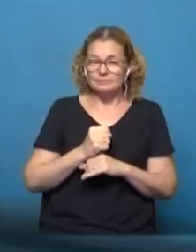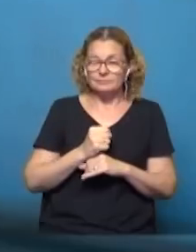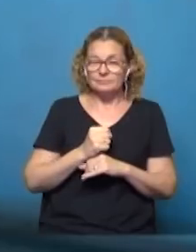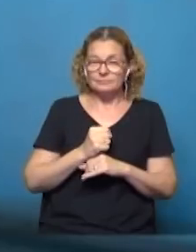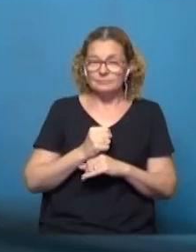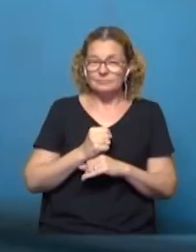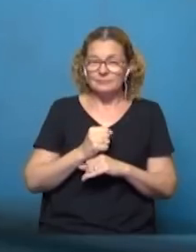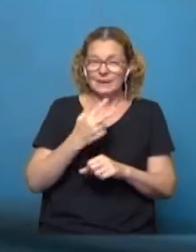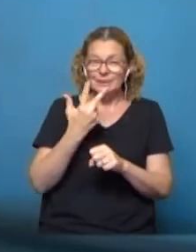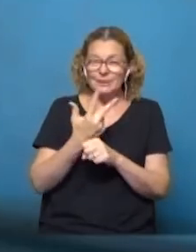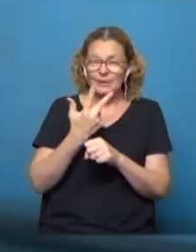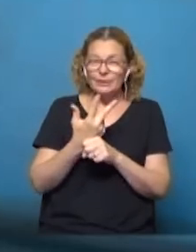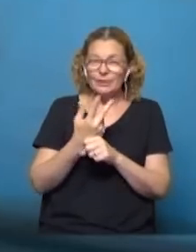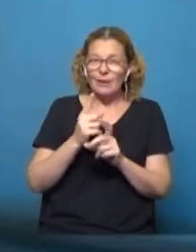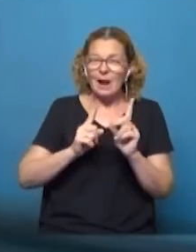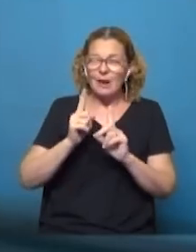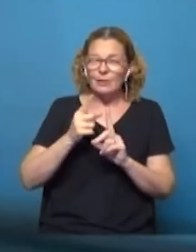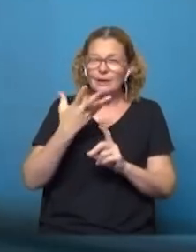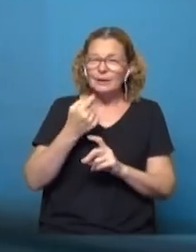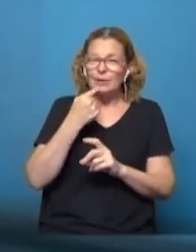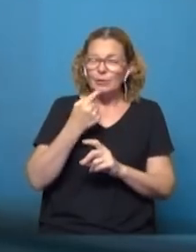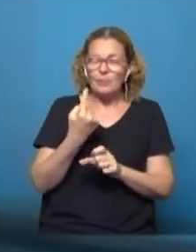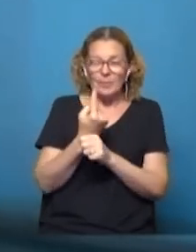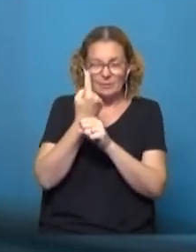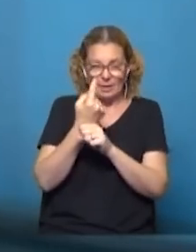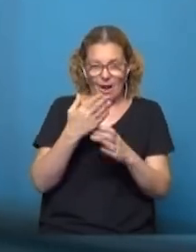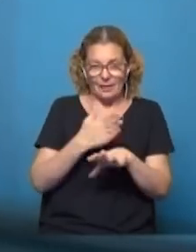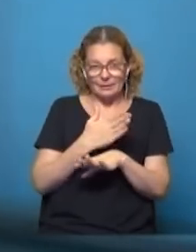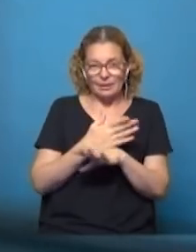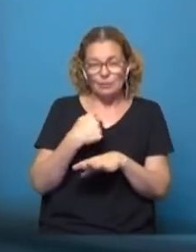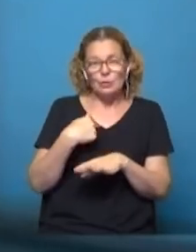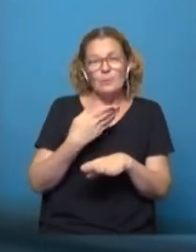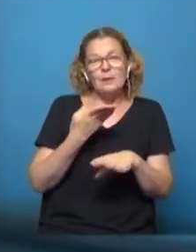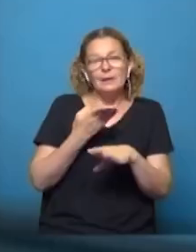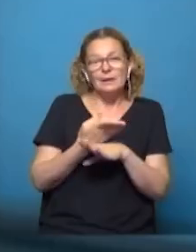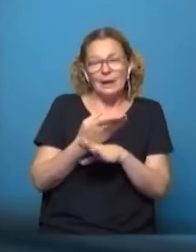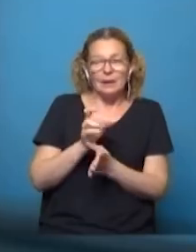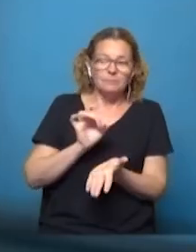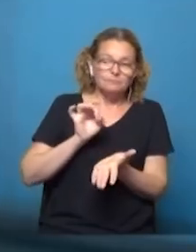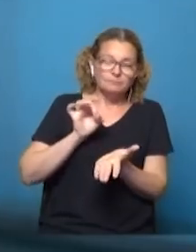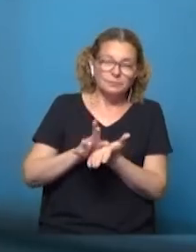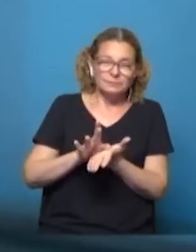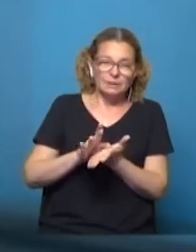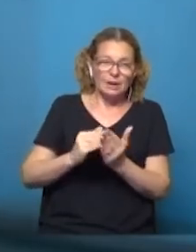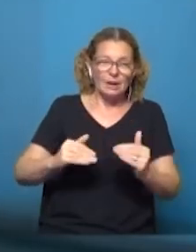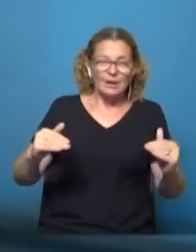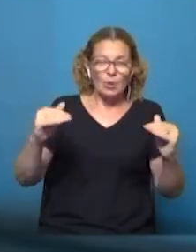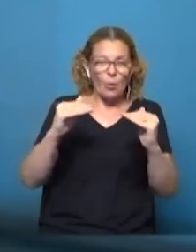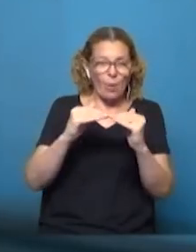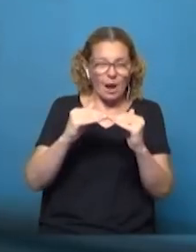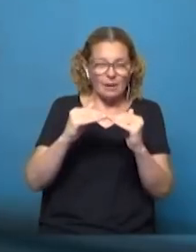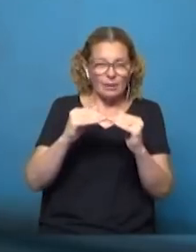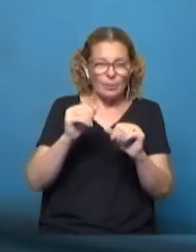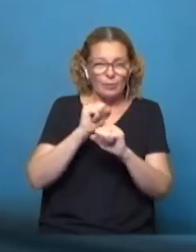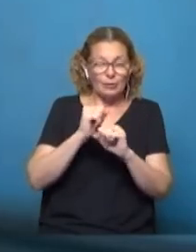En tercer lugar una cosa que yo quiero decir desde el principio yo pediría la renuncia con igual vigor o